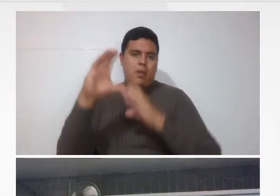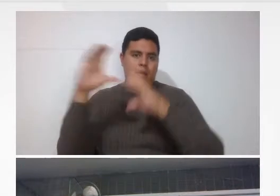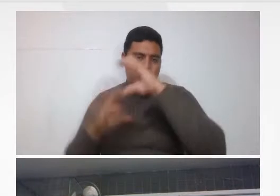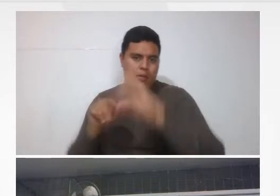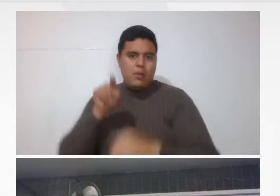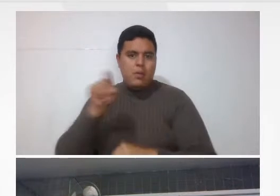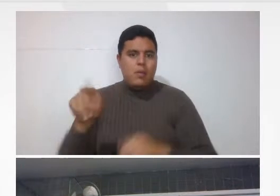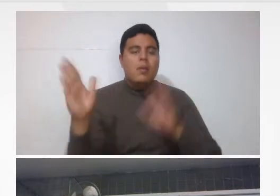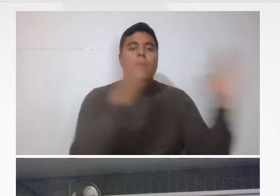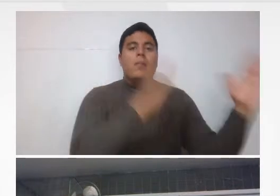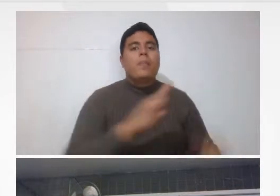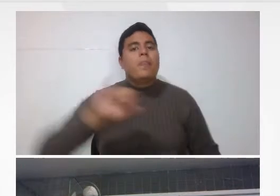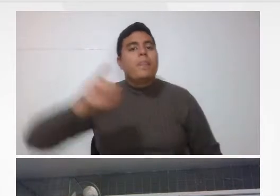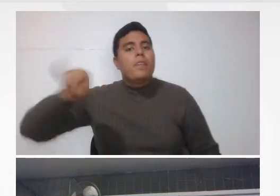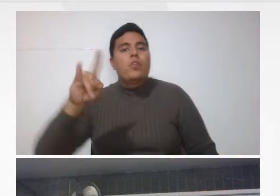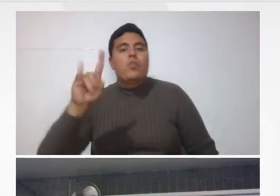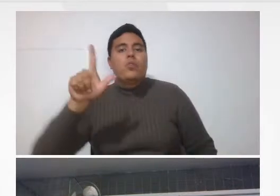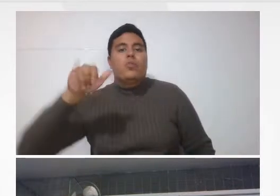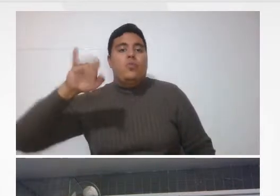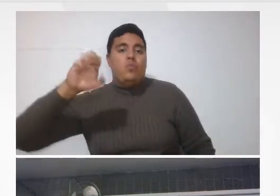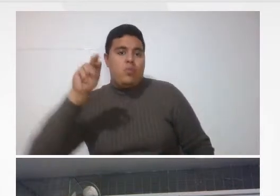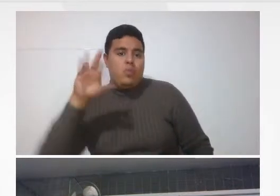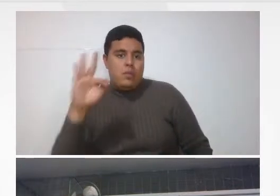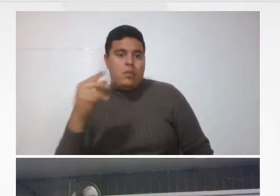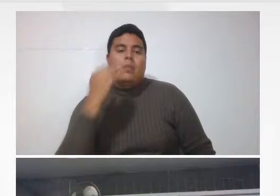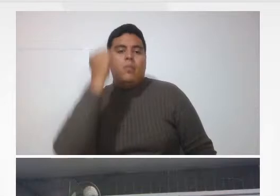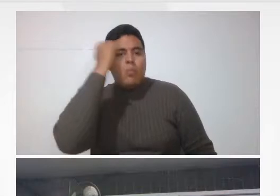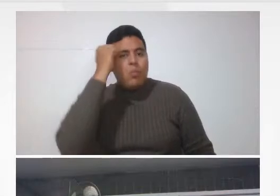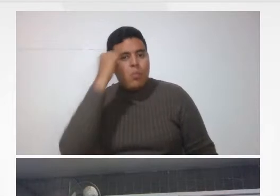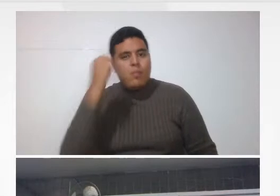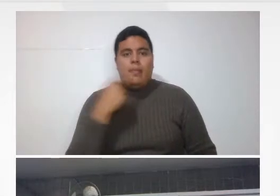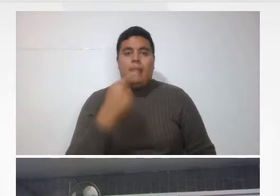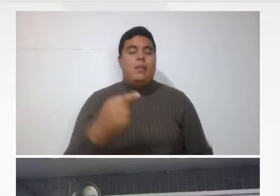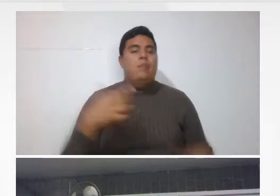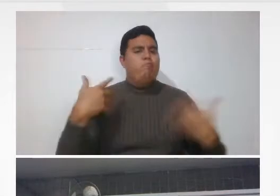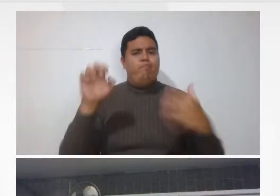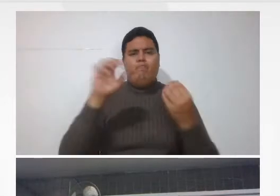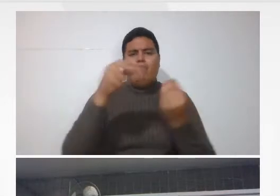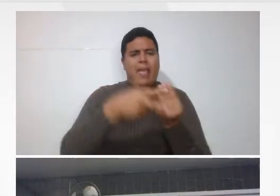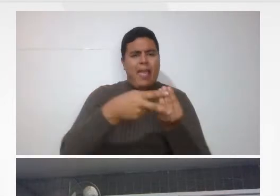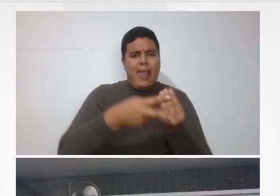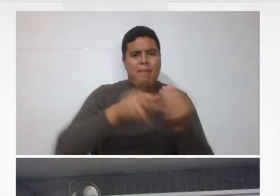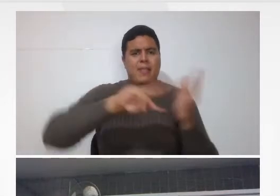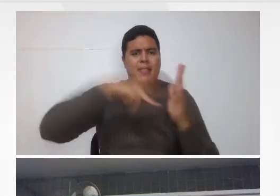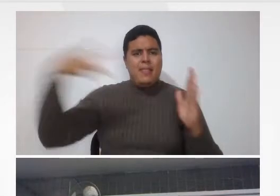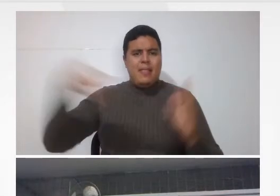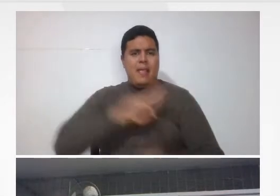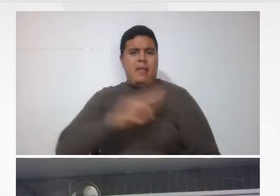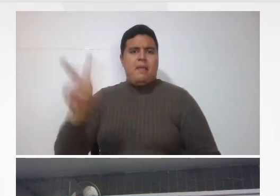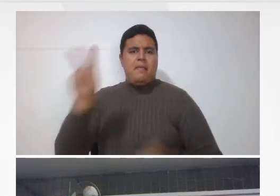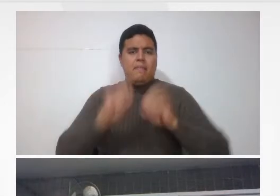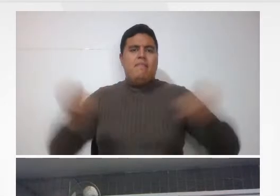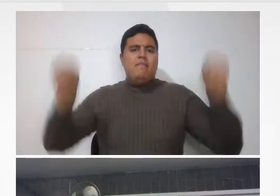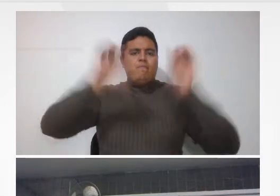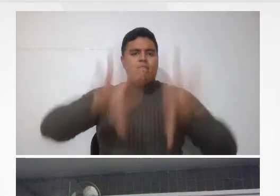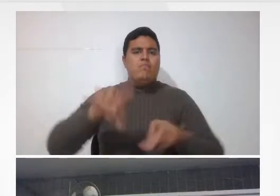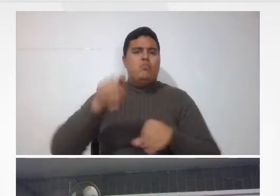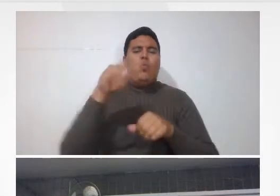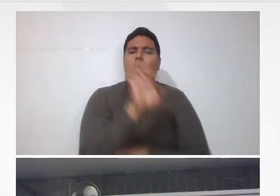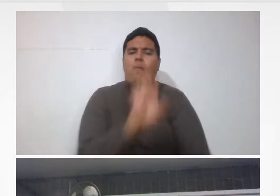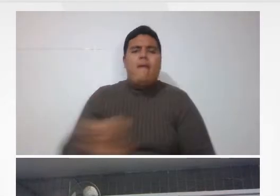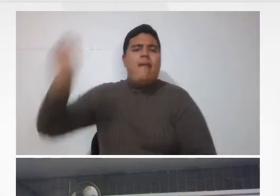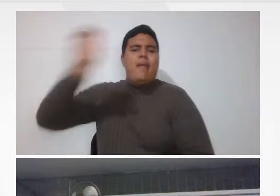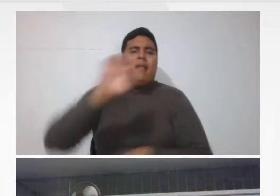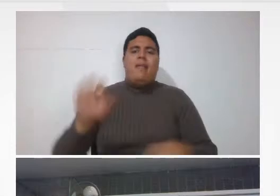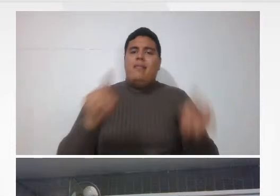Juliet Salas, también que nos hace comentarios, nos envía, dice excelente herramienta Valle Mágico y qué bien que la institución educativa le dé el uso que se requiere.